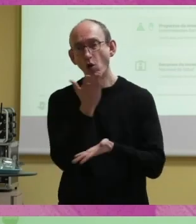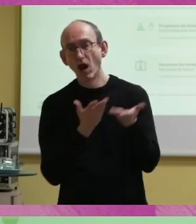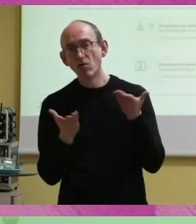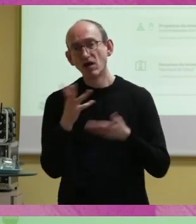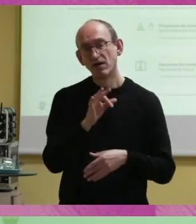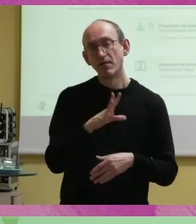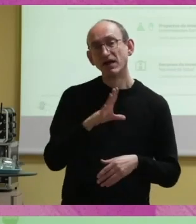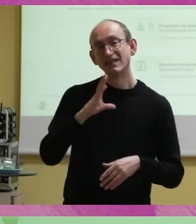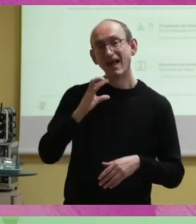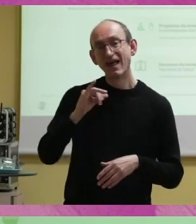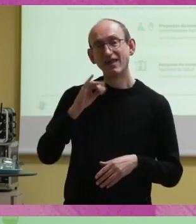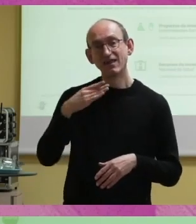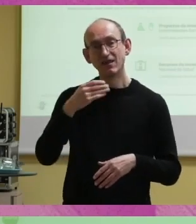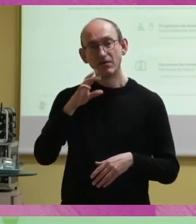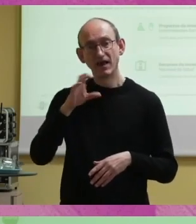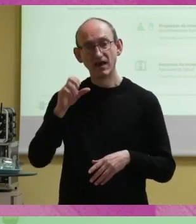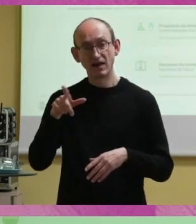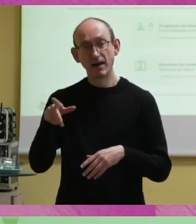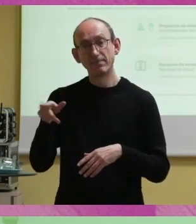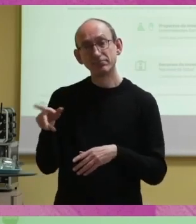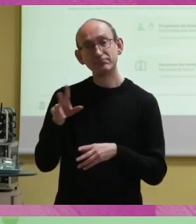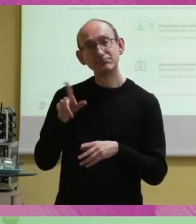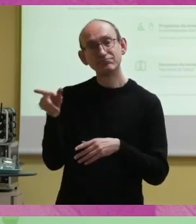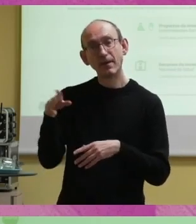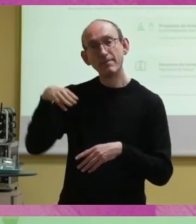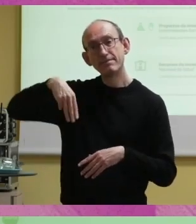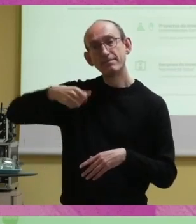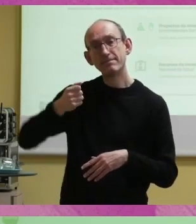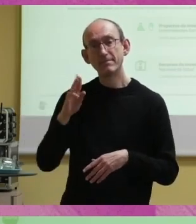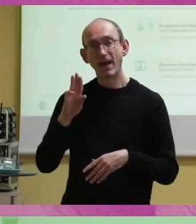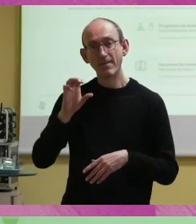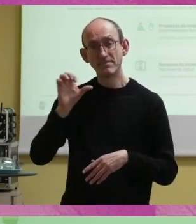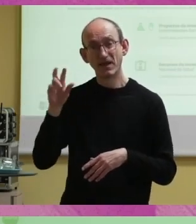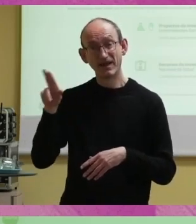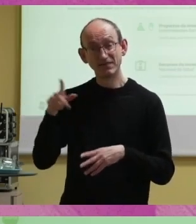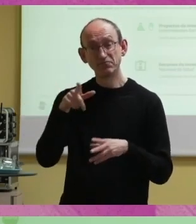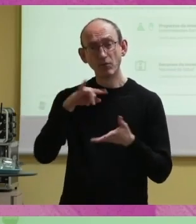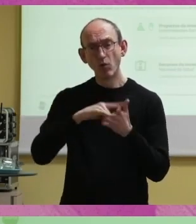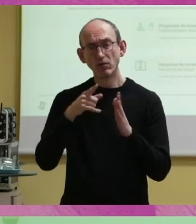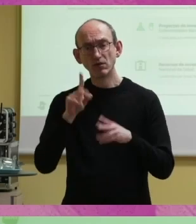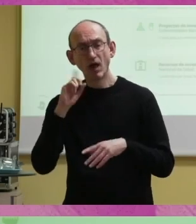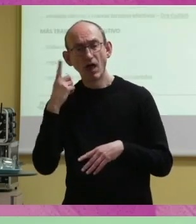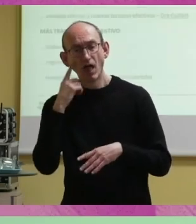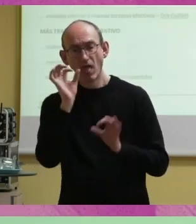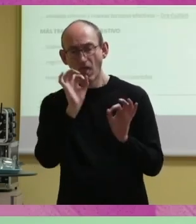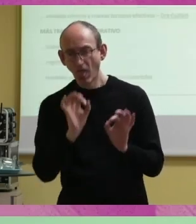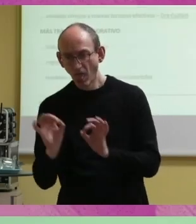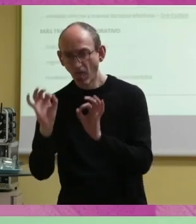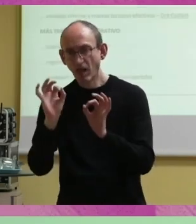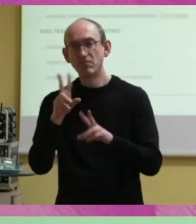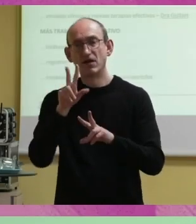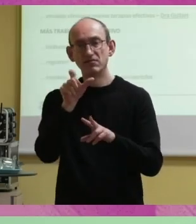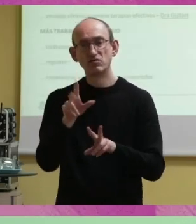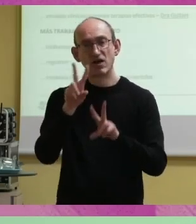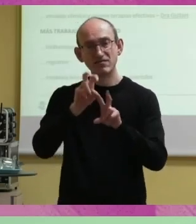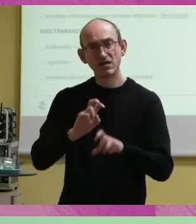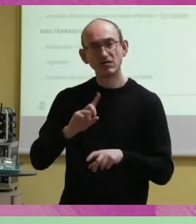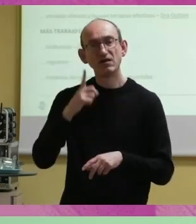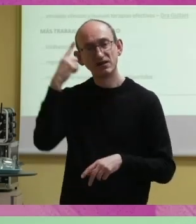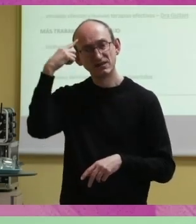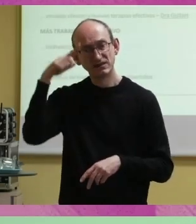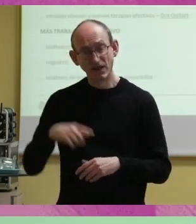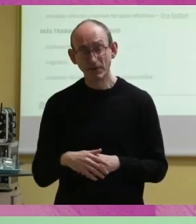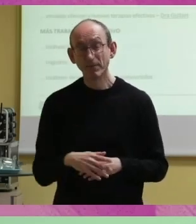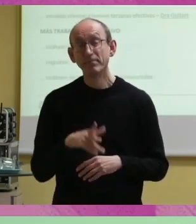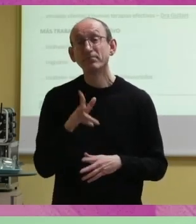también de CiberER, pues Mapper, que identifica proyectos y e investigadores. Pero decíamos,